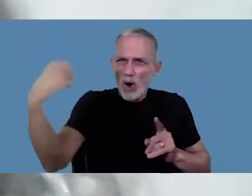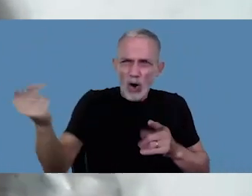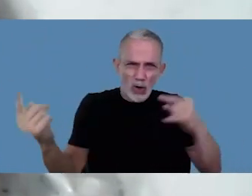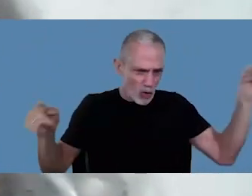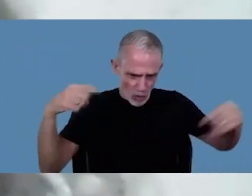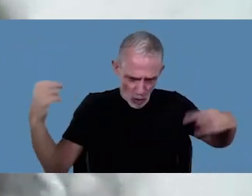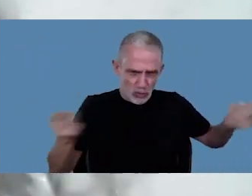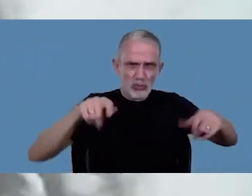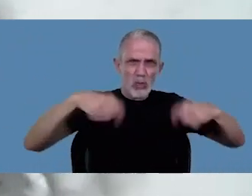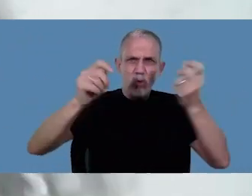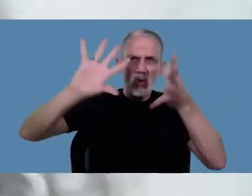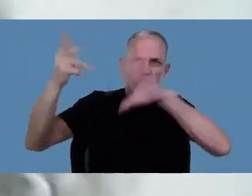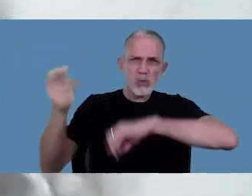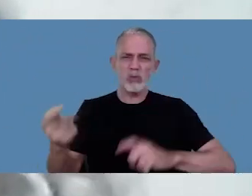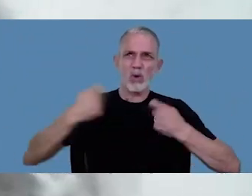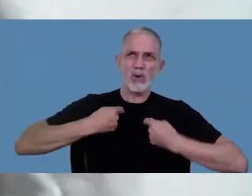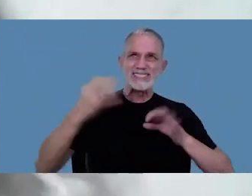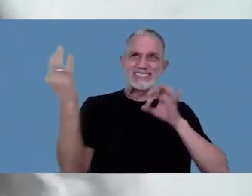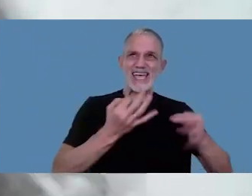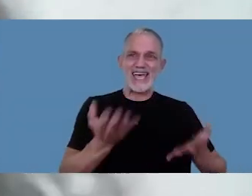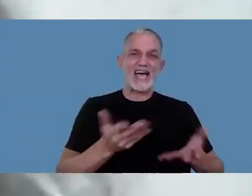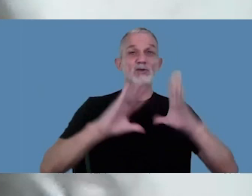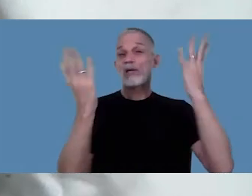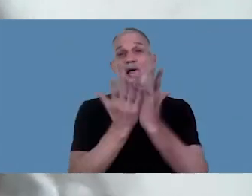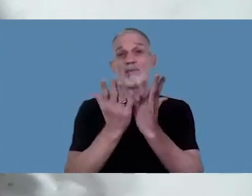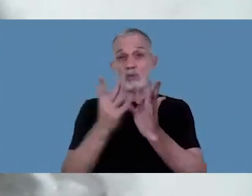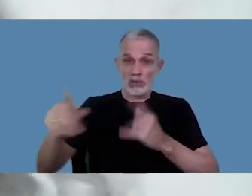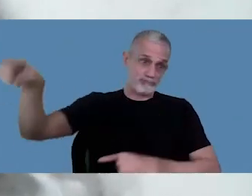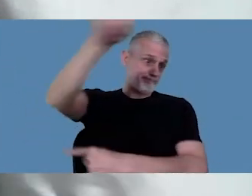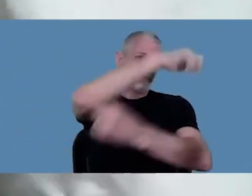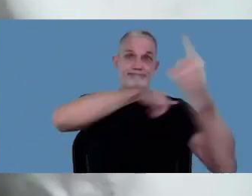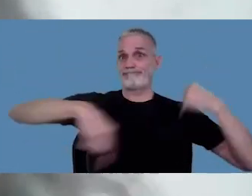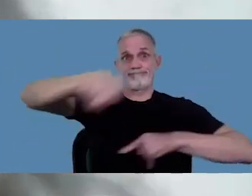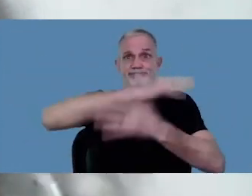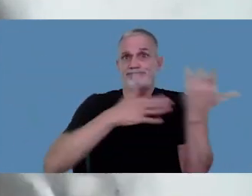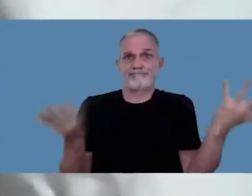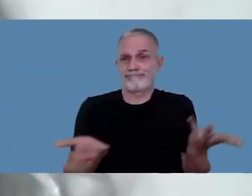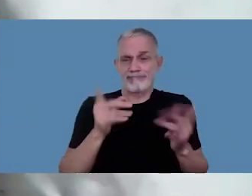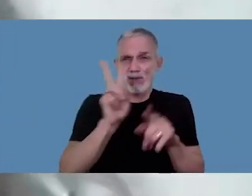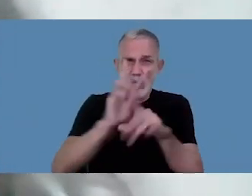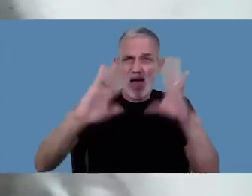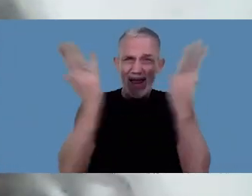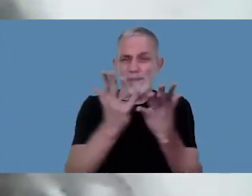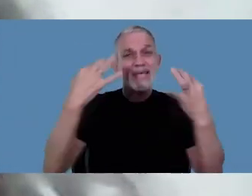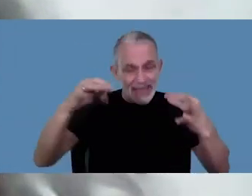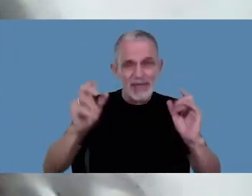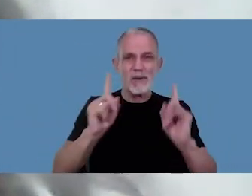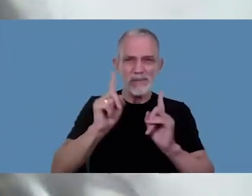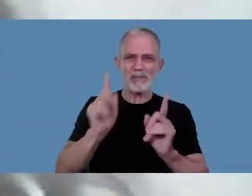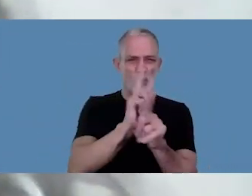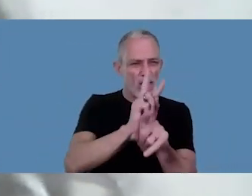daños ambientales. El mundo es circular y la ecología debe ser circular por eso,